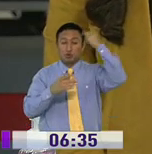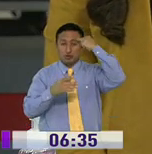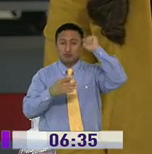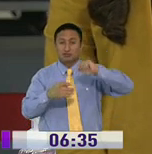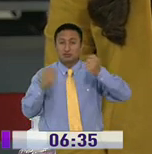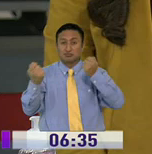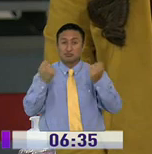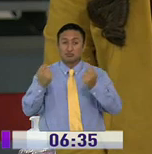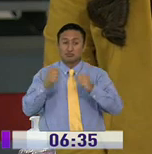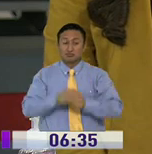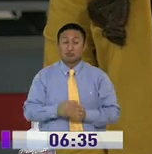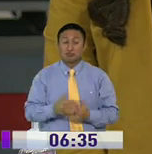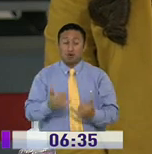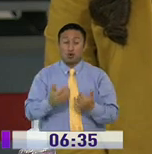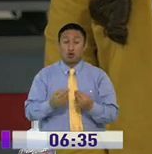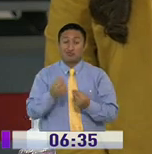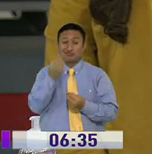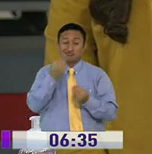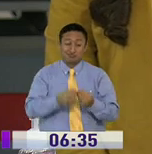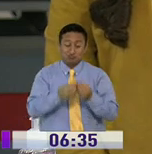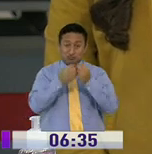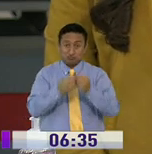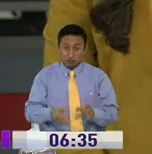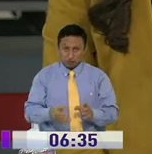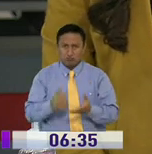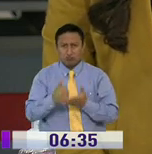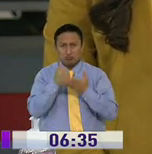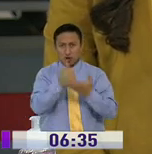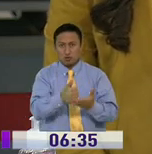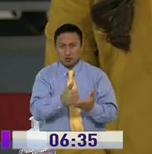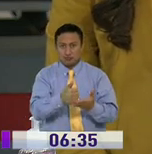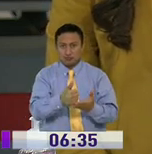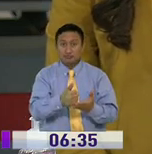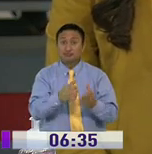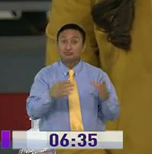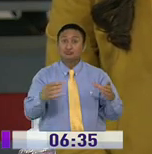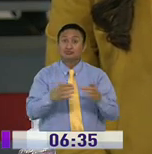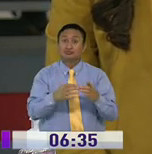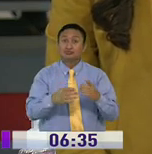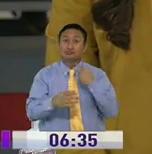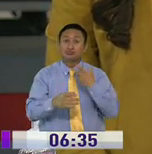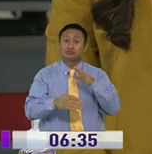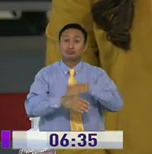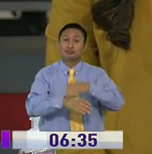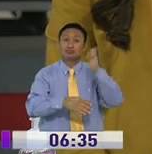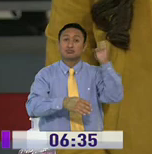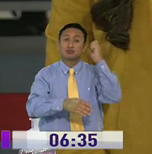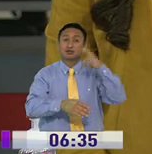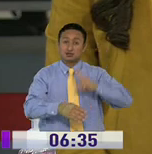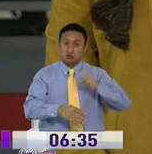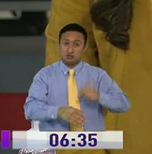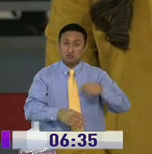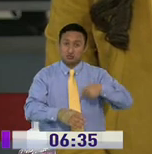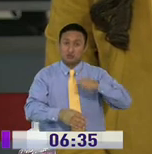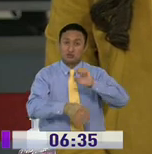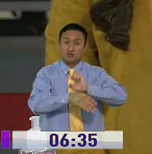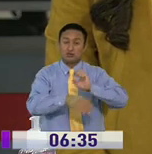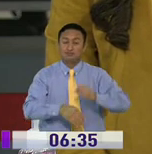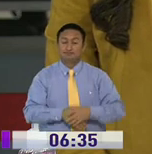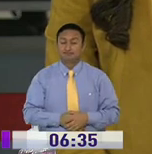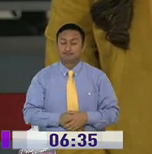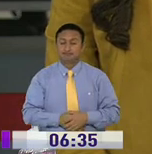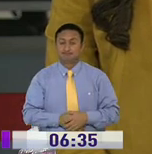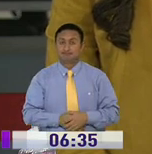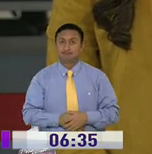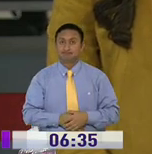para contrarrestar las pérdidas que está teniendo este sector, esto debido a la emergencia sanitaria que atraviesa el país por